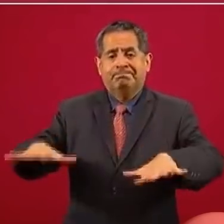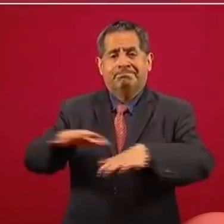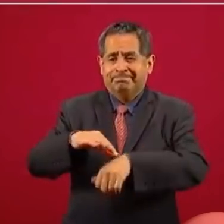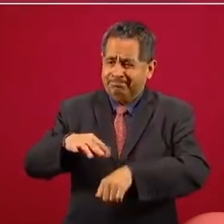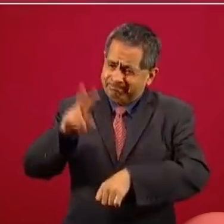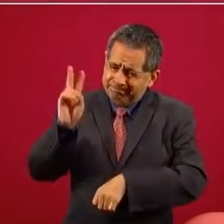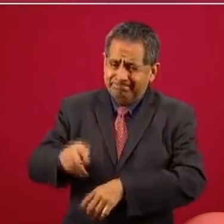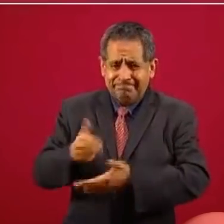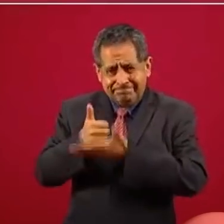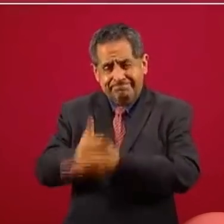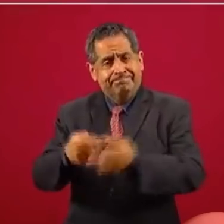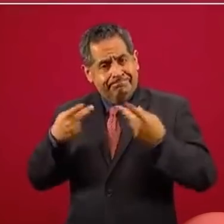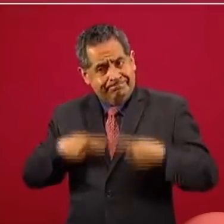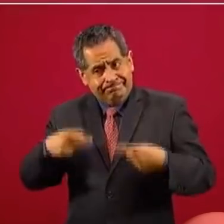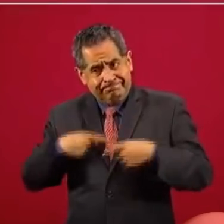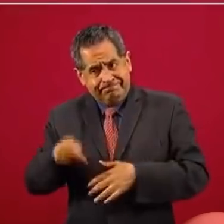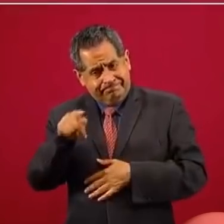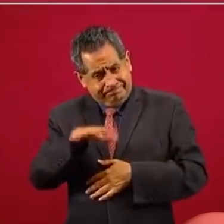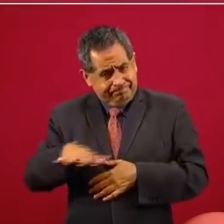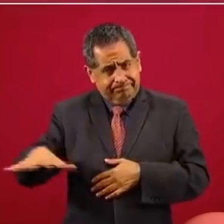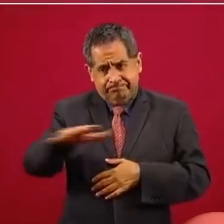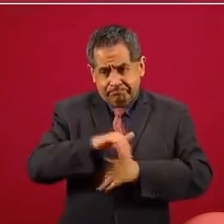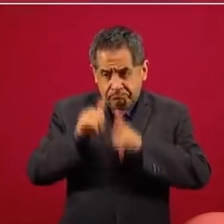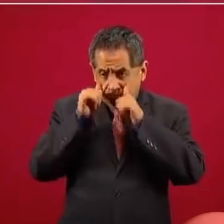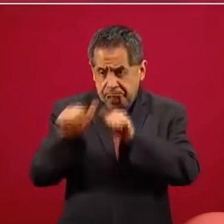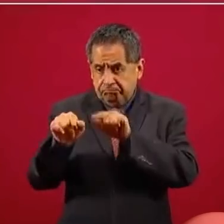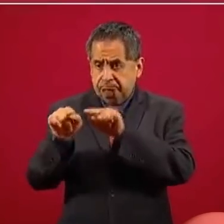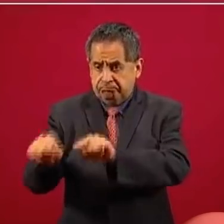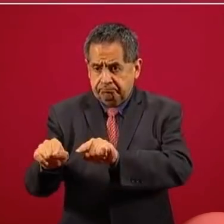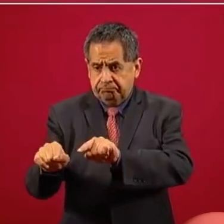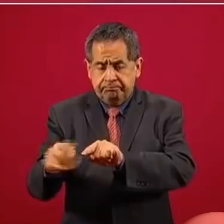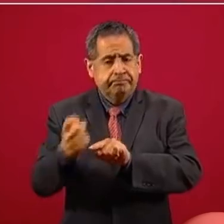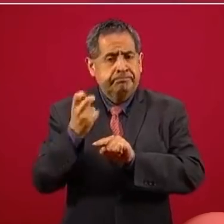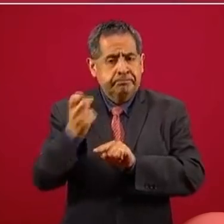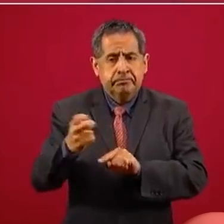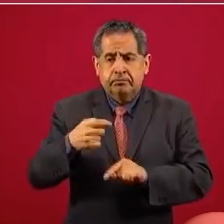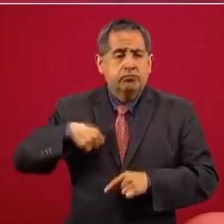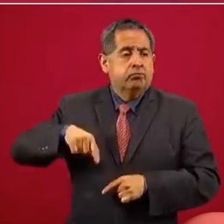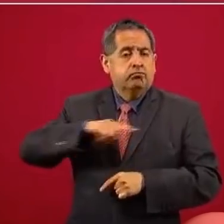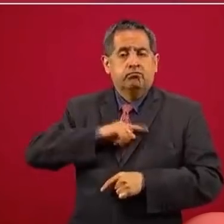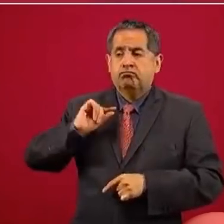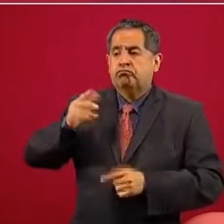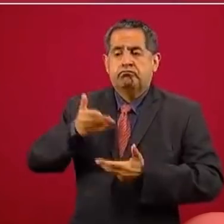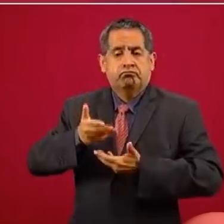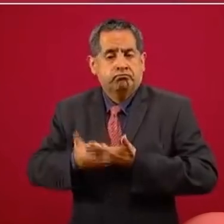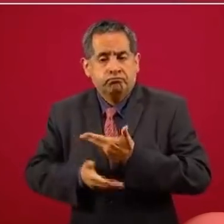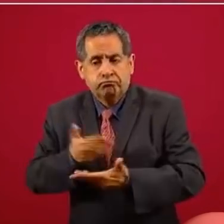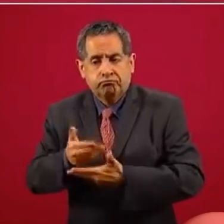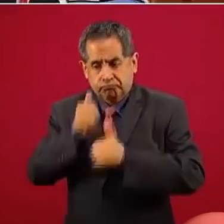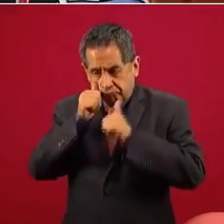gente, la atención a los ciudadanos, que somos servidores públicos,